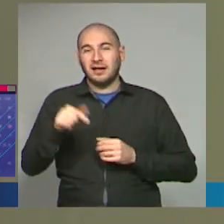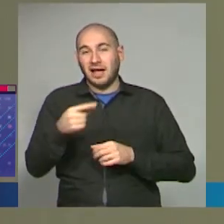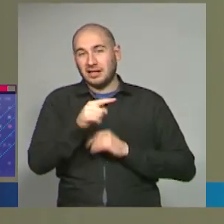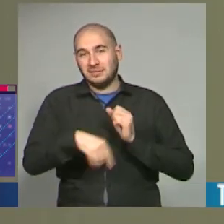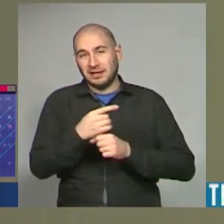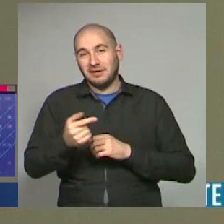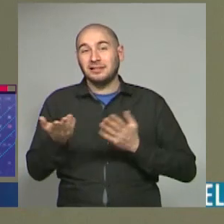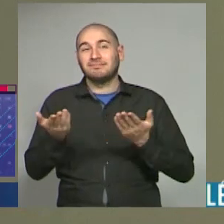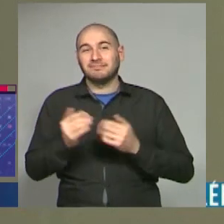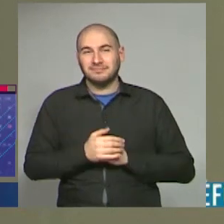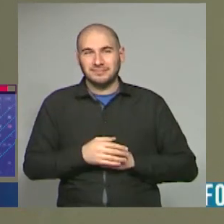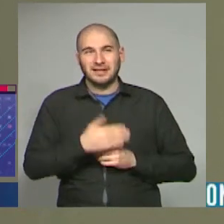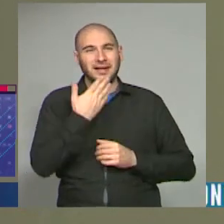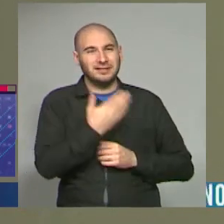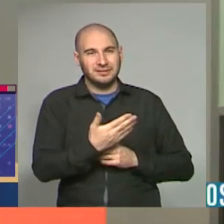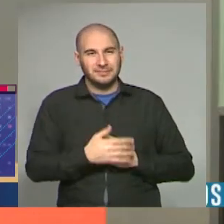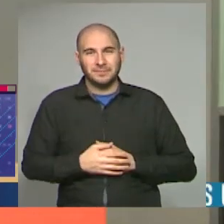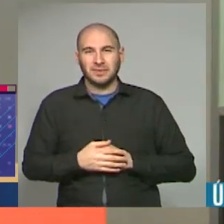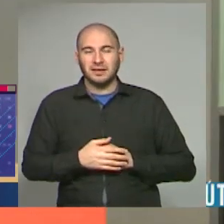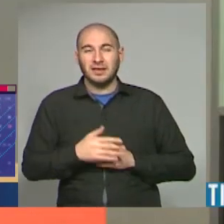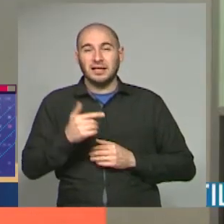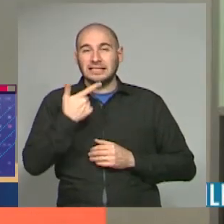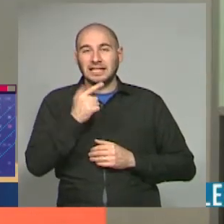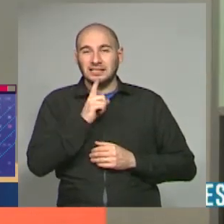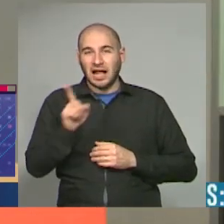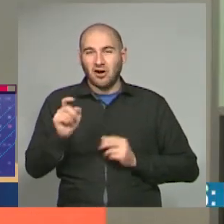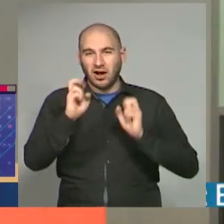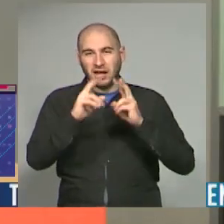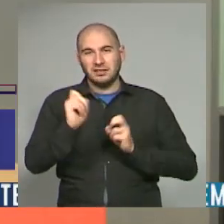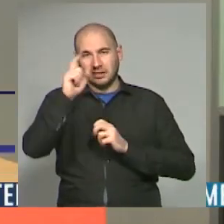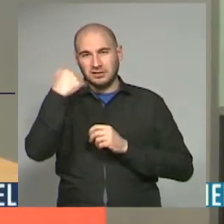semana que viene, vamos a decir hasta cualquier momento. Muchas gracias. Muchas gracias. Santiago Prona, analista internacional con nosotros.